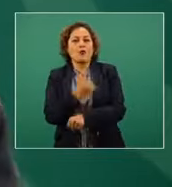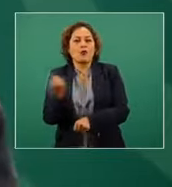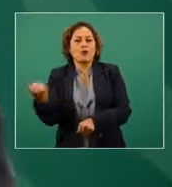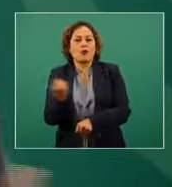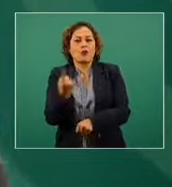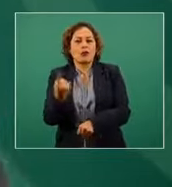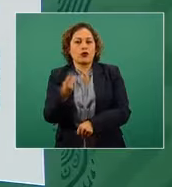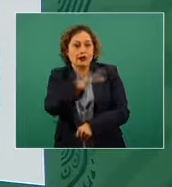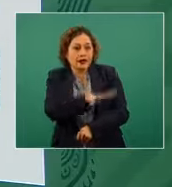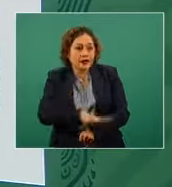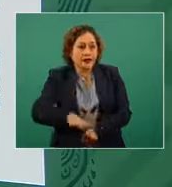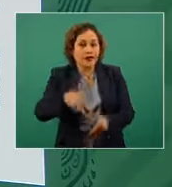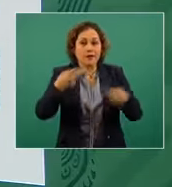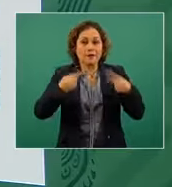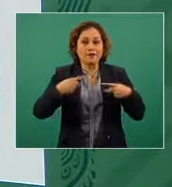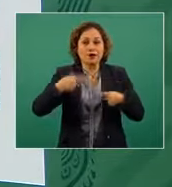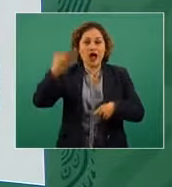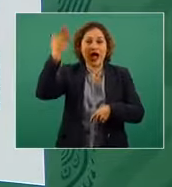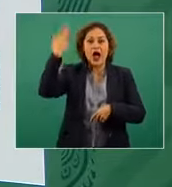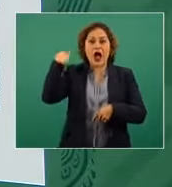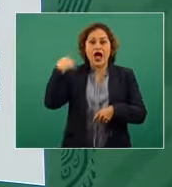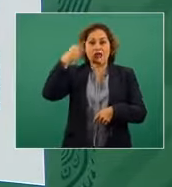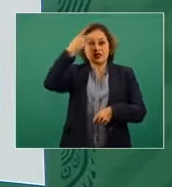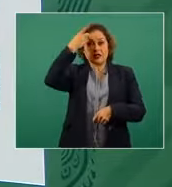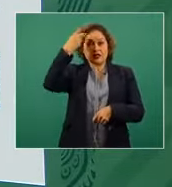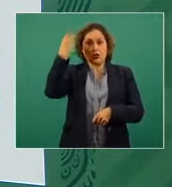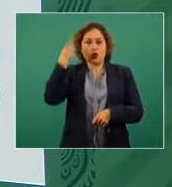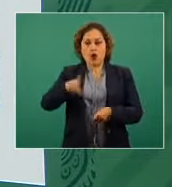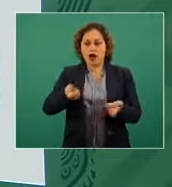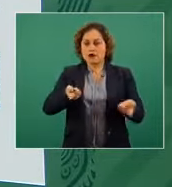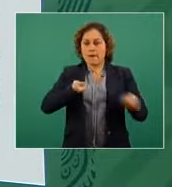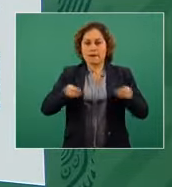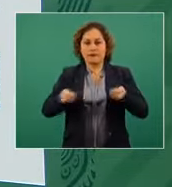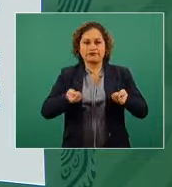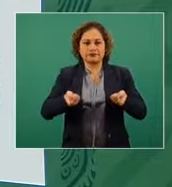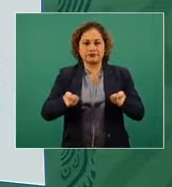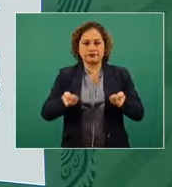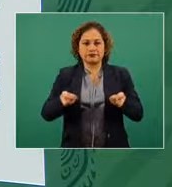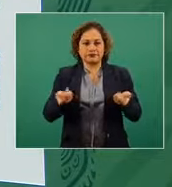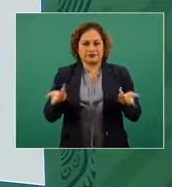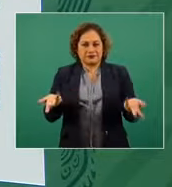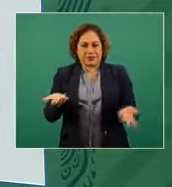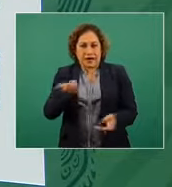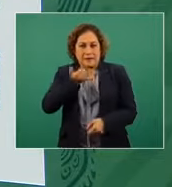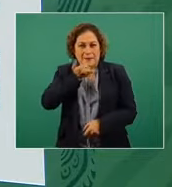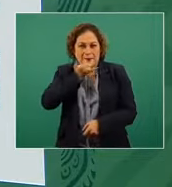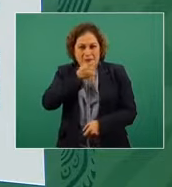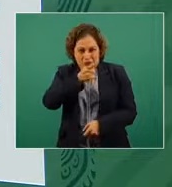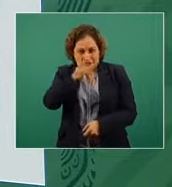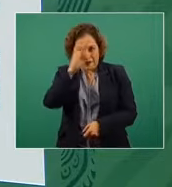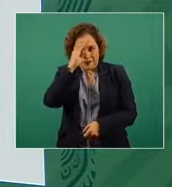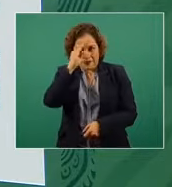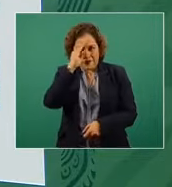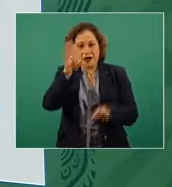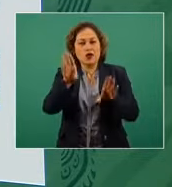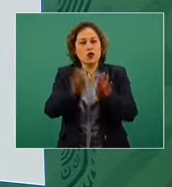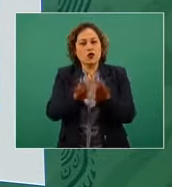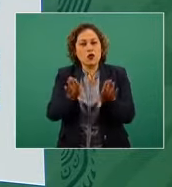¿no les parece un abuso, un acto de prepotencia que una empresa española